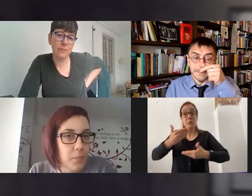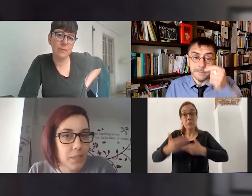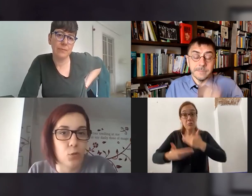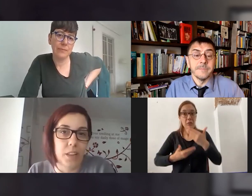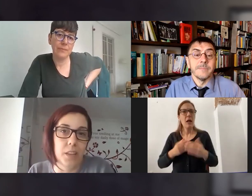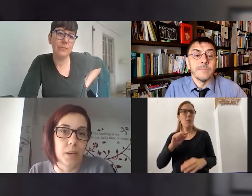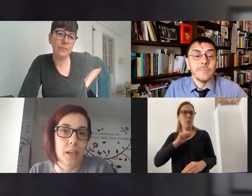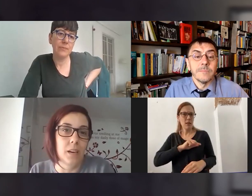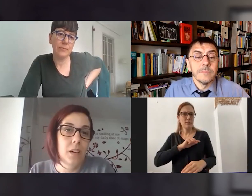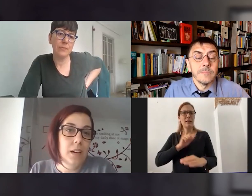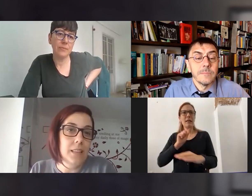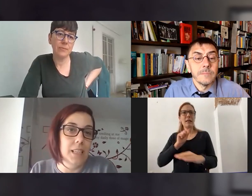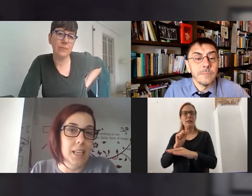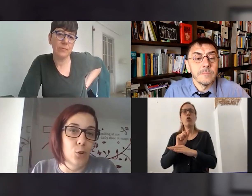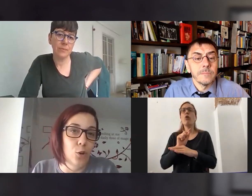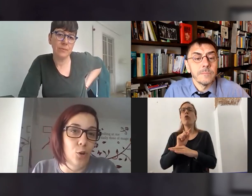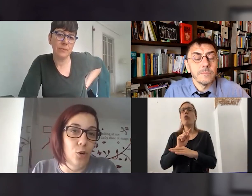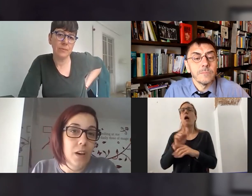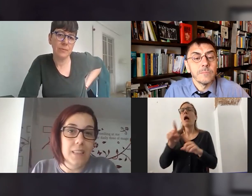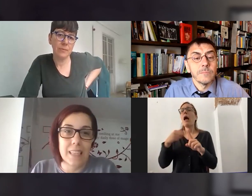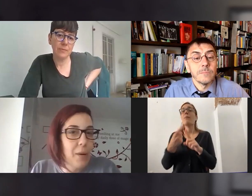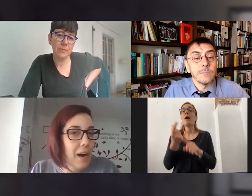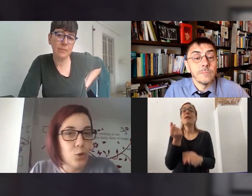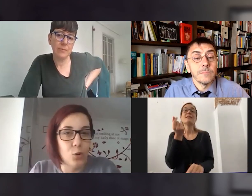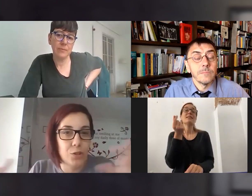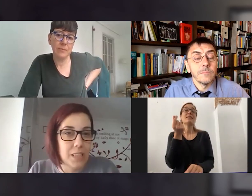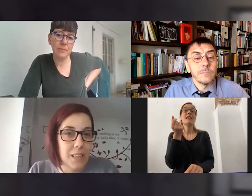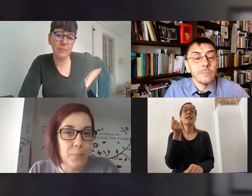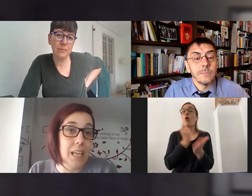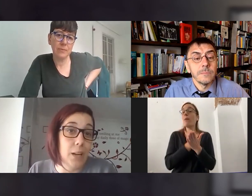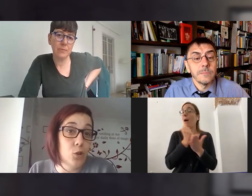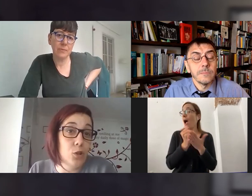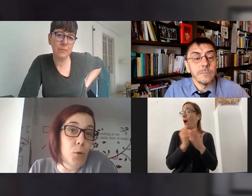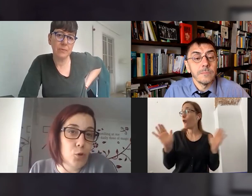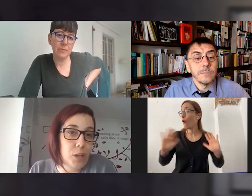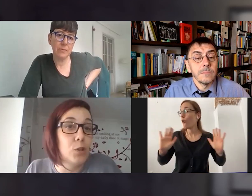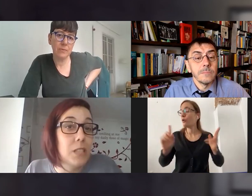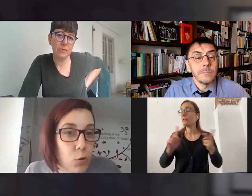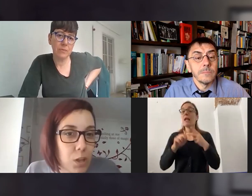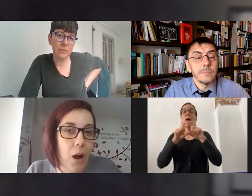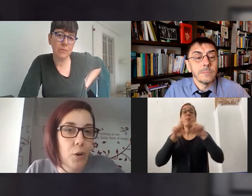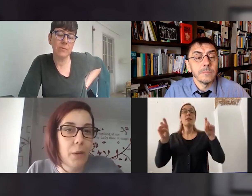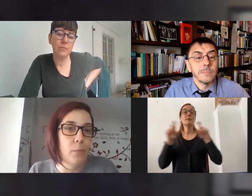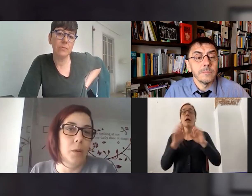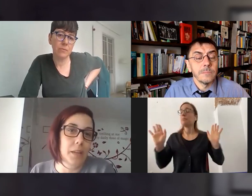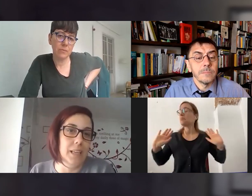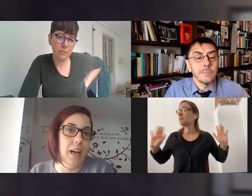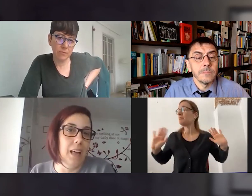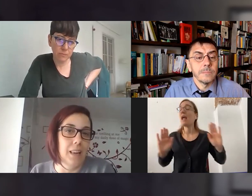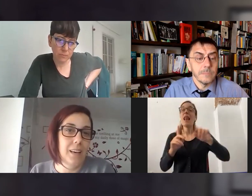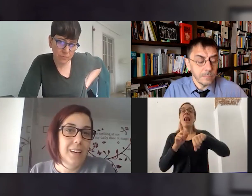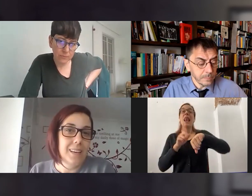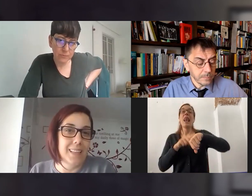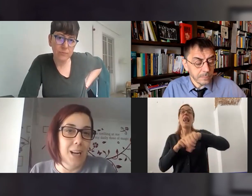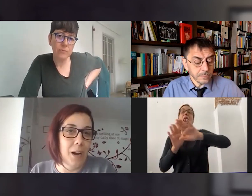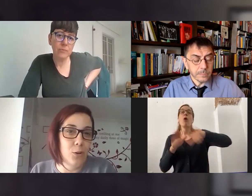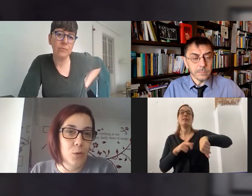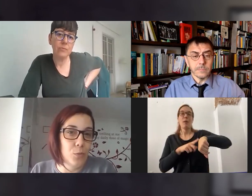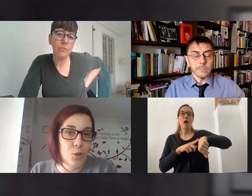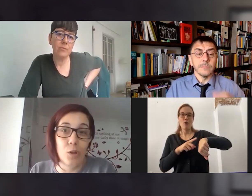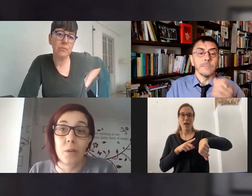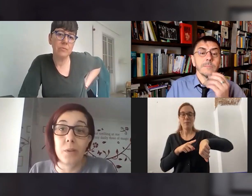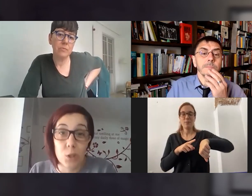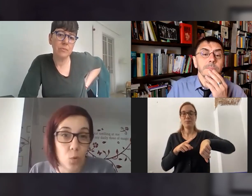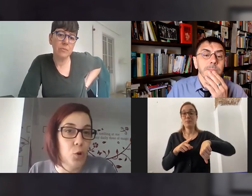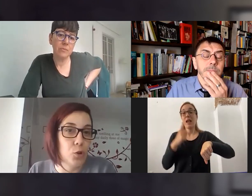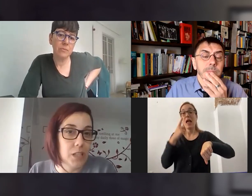crítico, que además no recibe dinero ni de bancos ni de empresarios y por lo tanto que es la última hora, vamos a ver qué tal va. Yo de